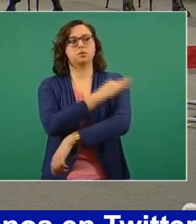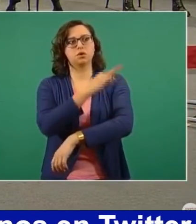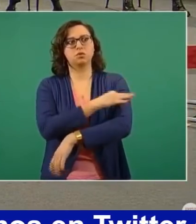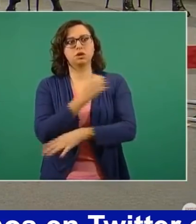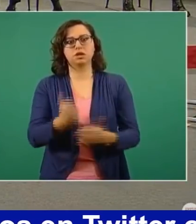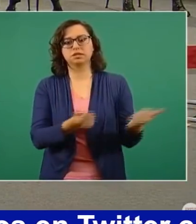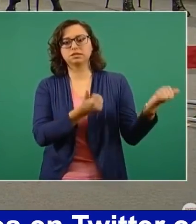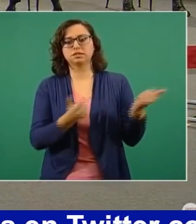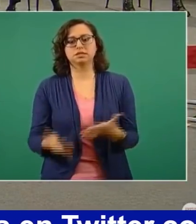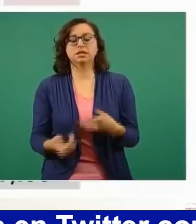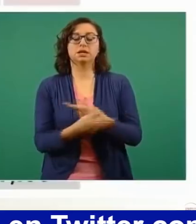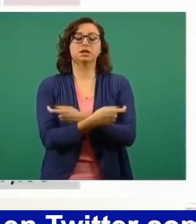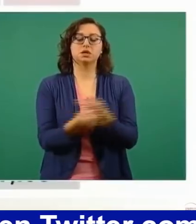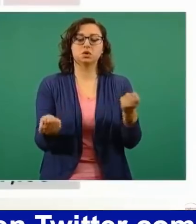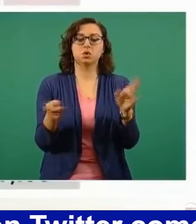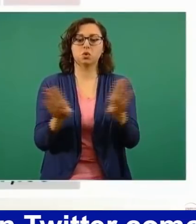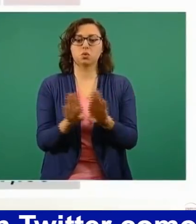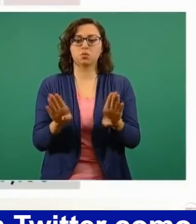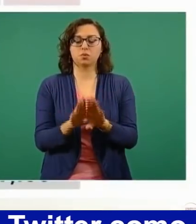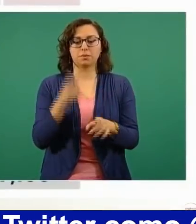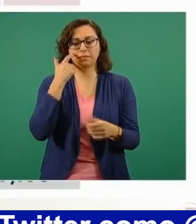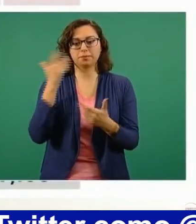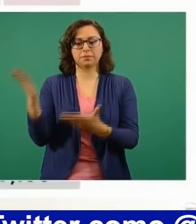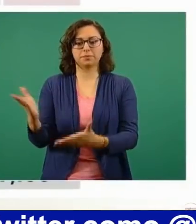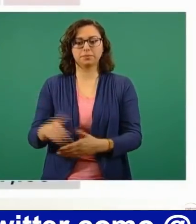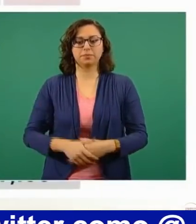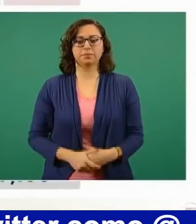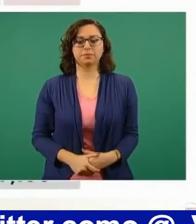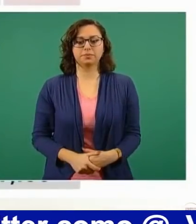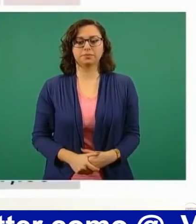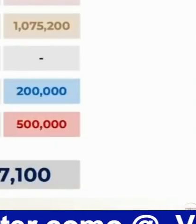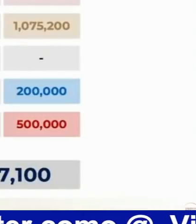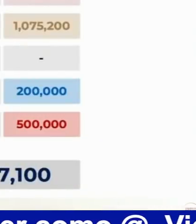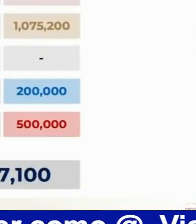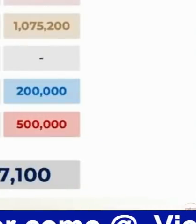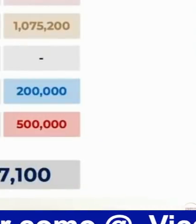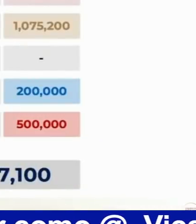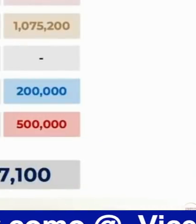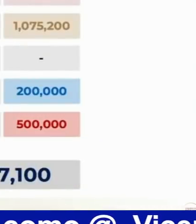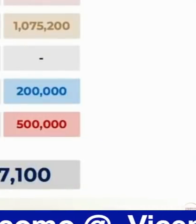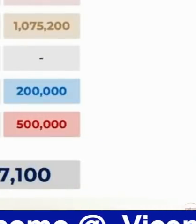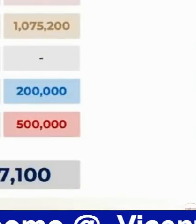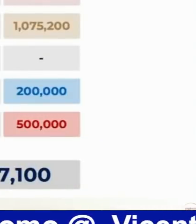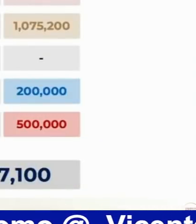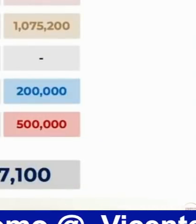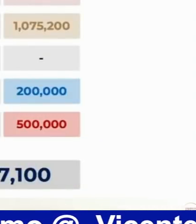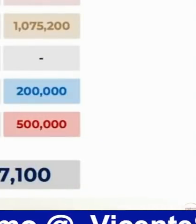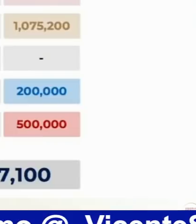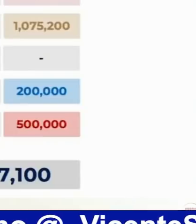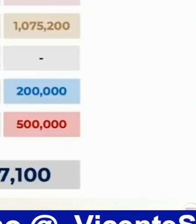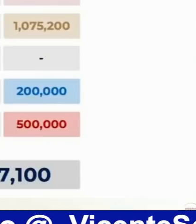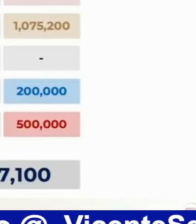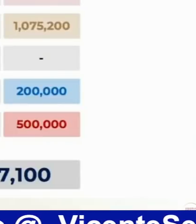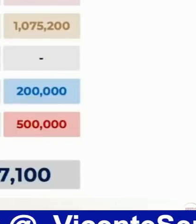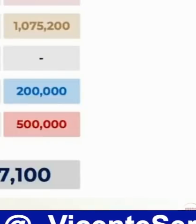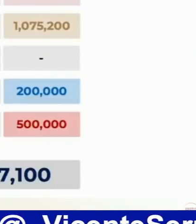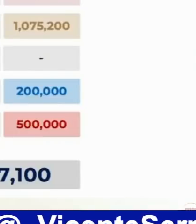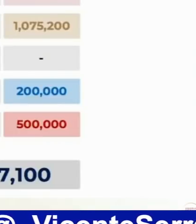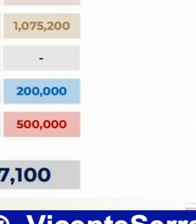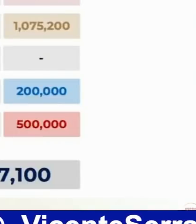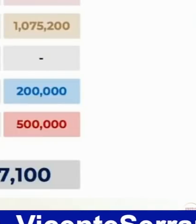vacunas. Esta semana recibiremos 861,900 dosis de la vacuna Pfizer-BioNTech